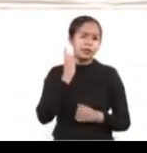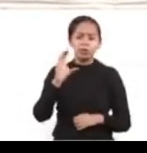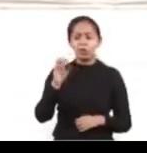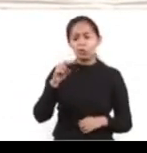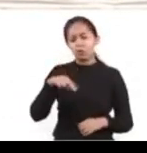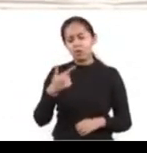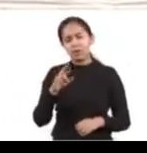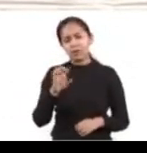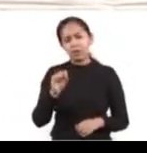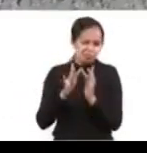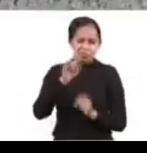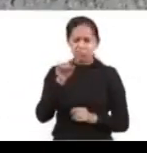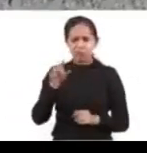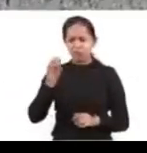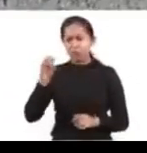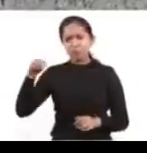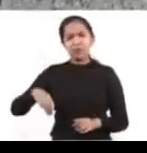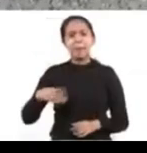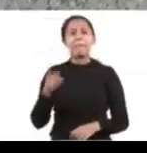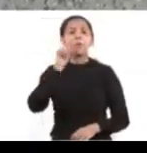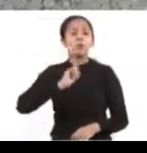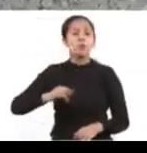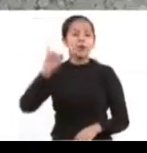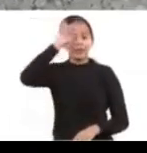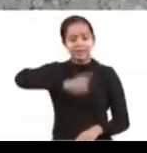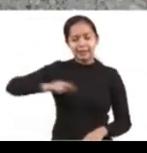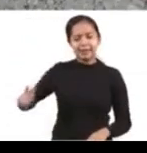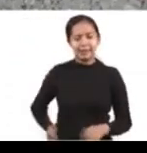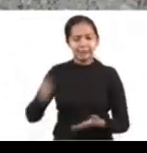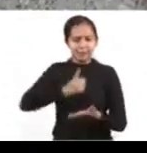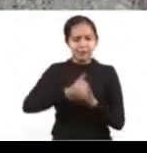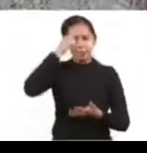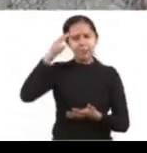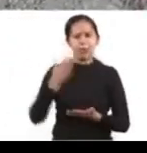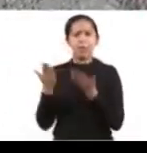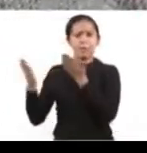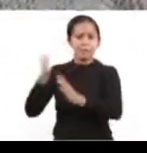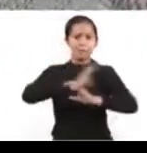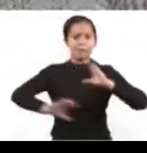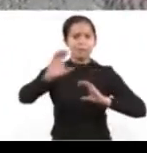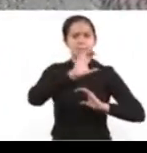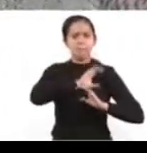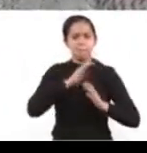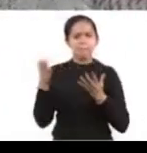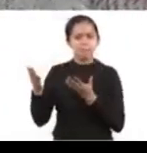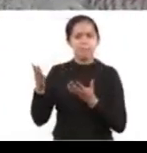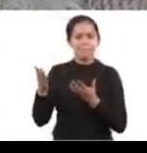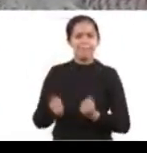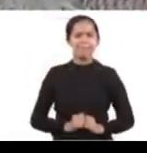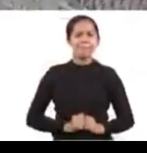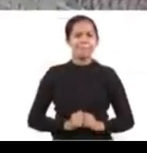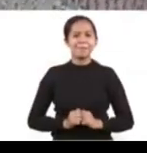Congreso de la Ciudad de México presentes. La jefa de gobierno de la Ciudad de México, doctora Claudia Sheinbaum